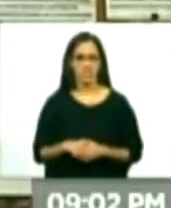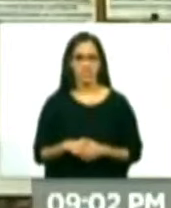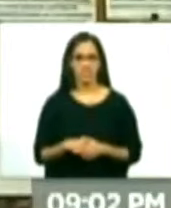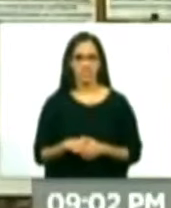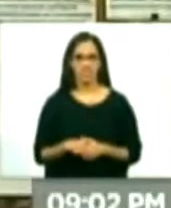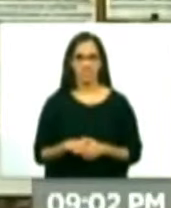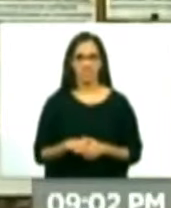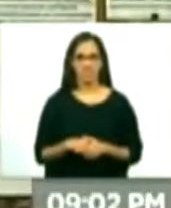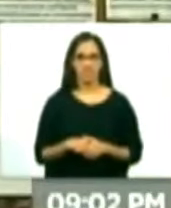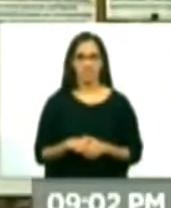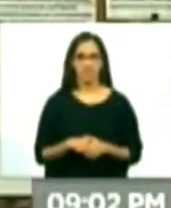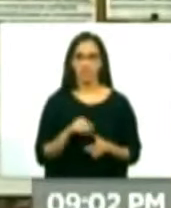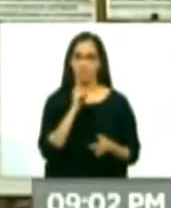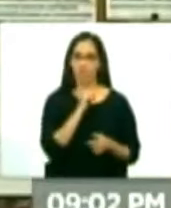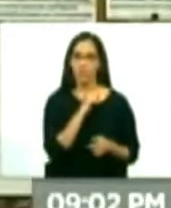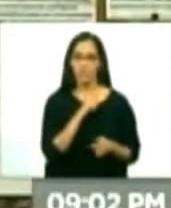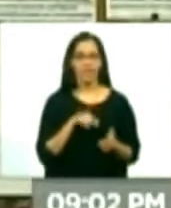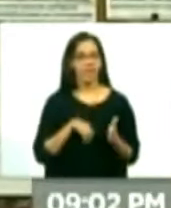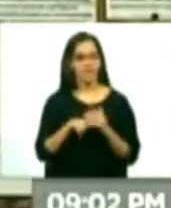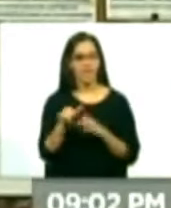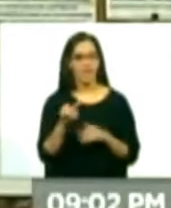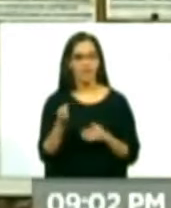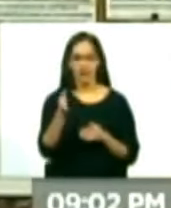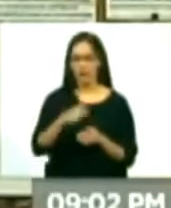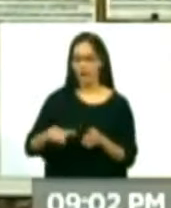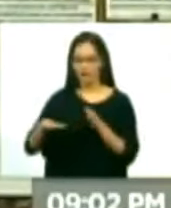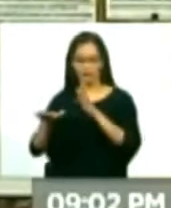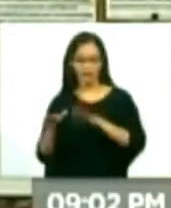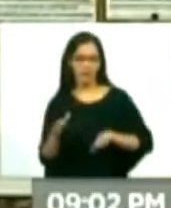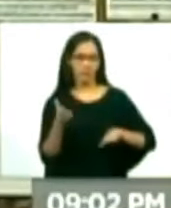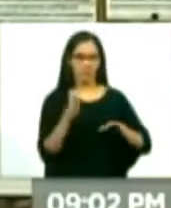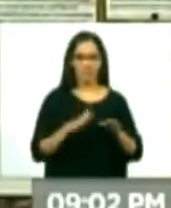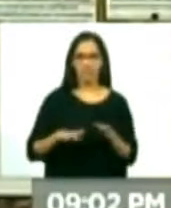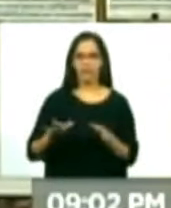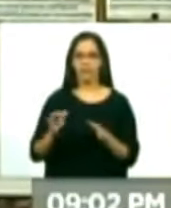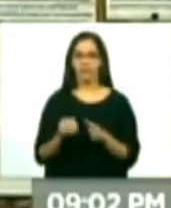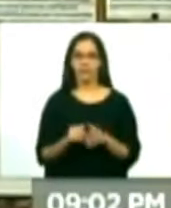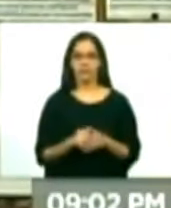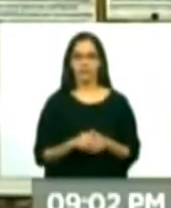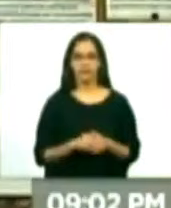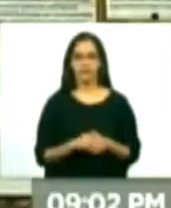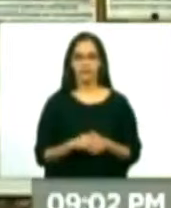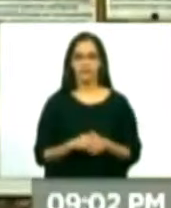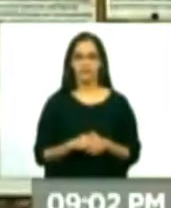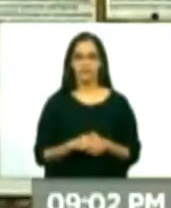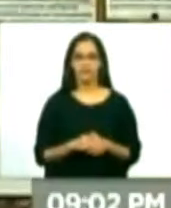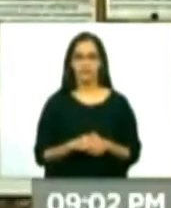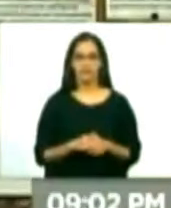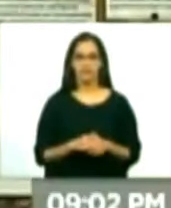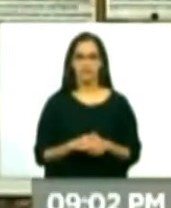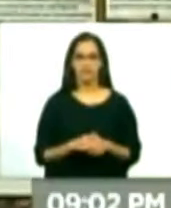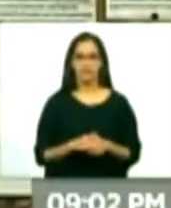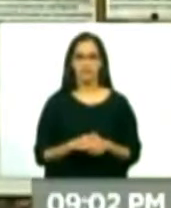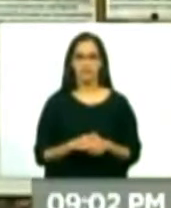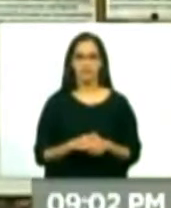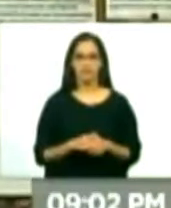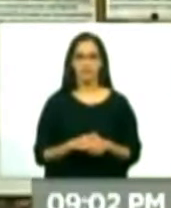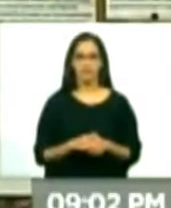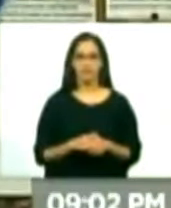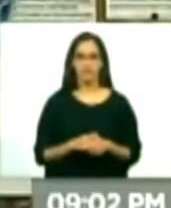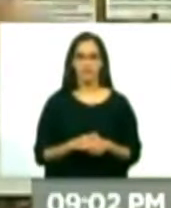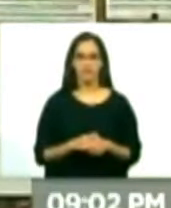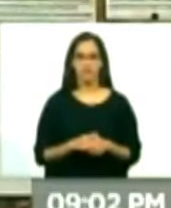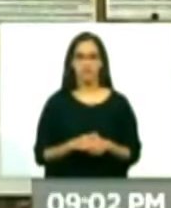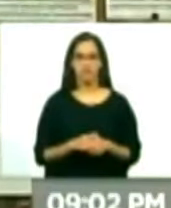en, ¿cómo se llama? Donde ella iba a esquiar, en Courneville, ¿qué se llama? Courneville. ¿Ah? ¿Cómo? Aquí